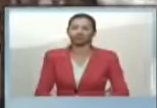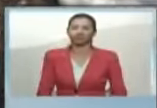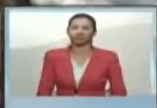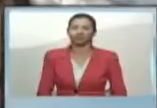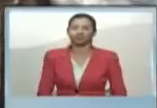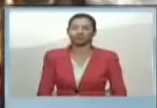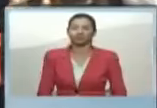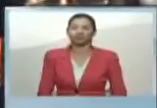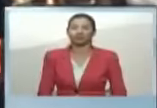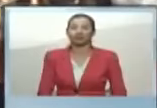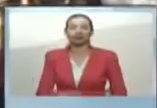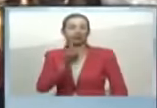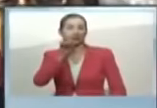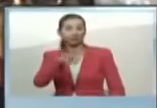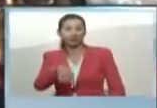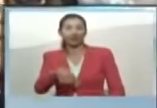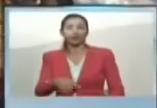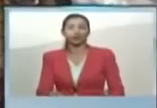Y además,